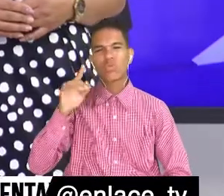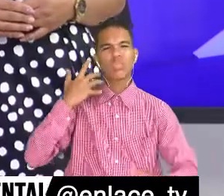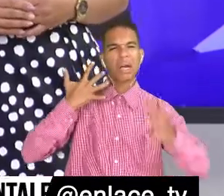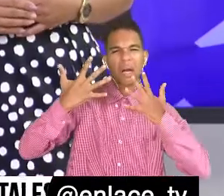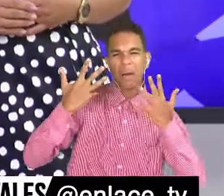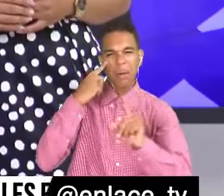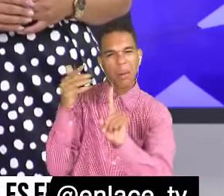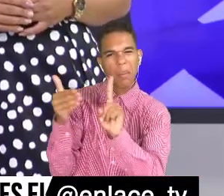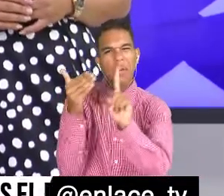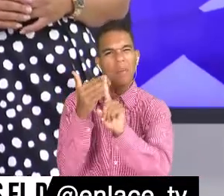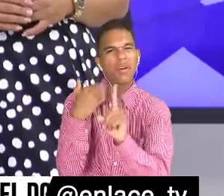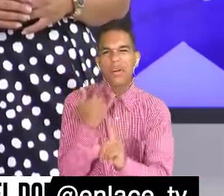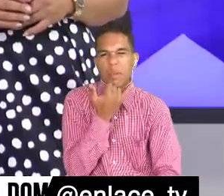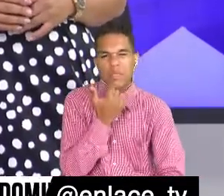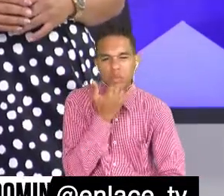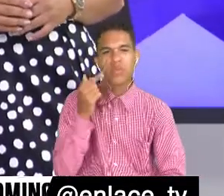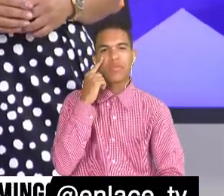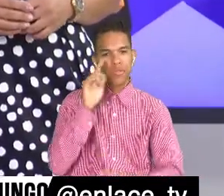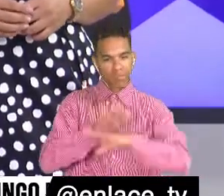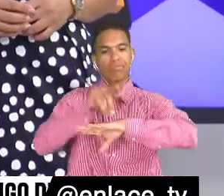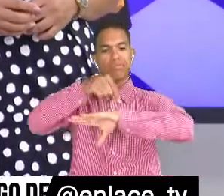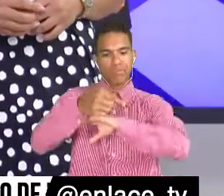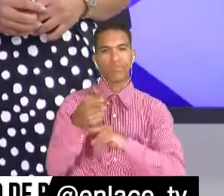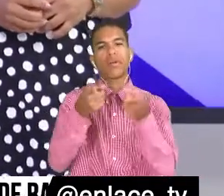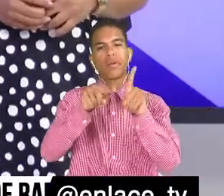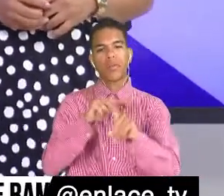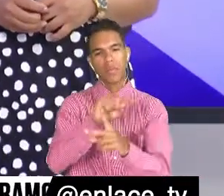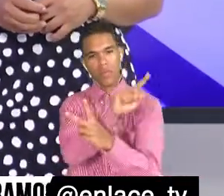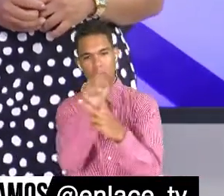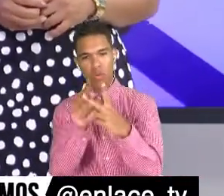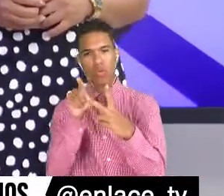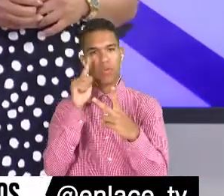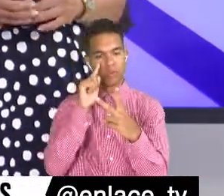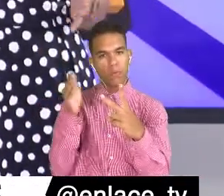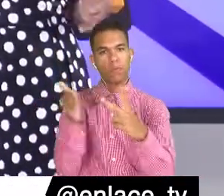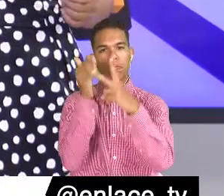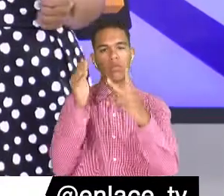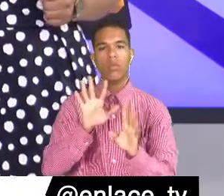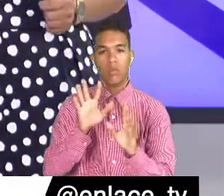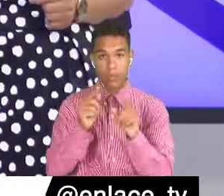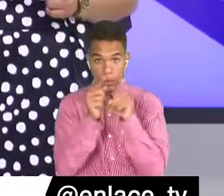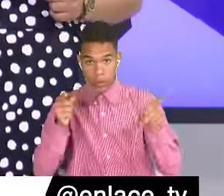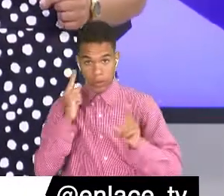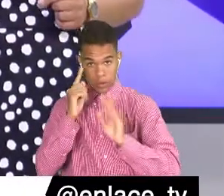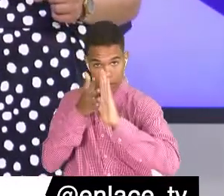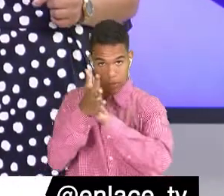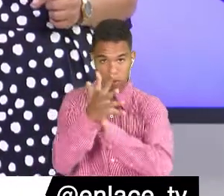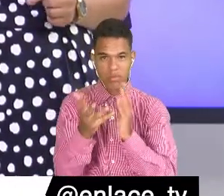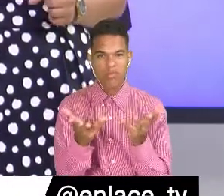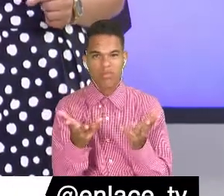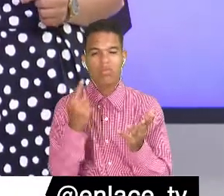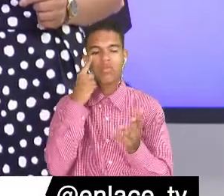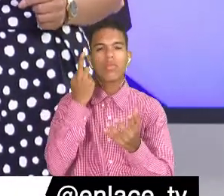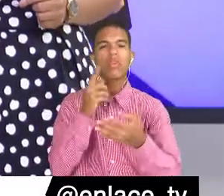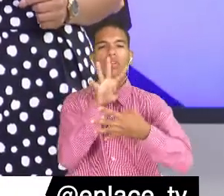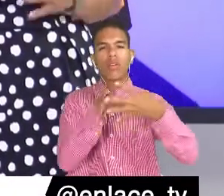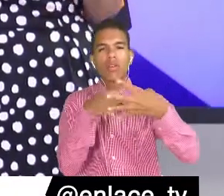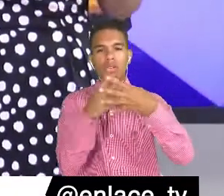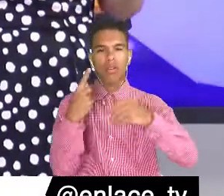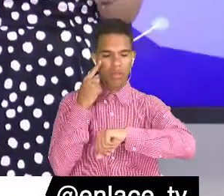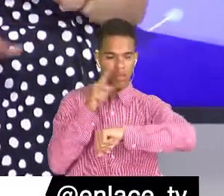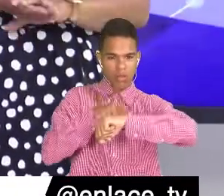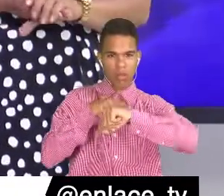este hecho también resultó otra persona gravemente herida. También les contaremos en la presente emisión informativa sobre los horarios de recolección de